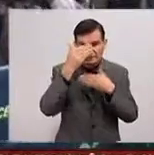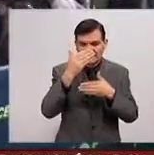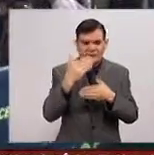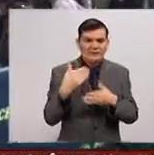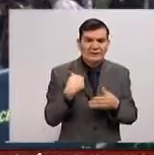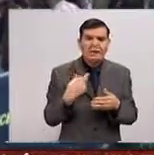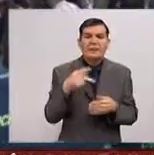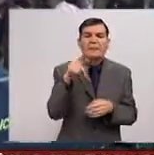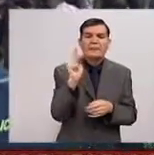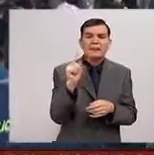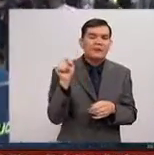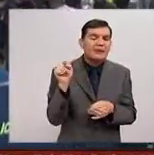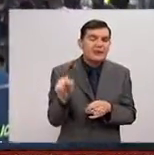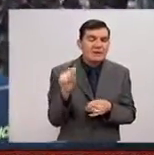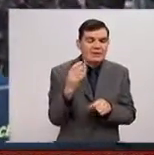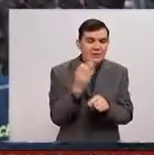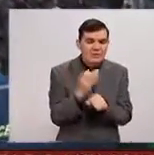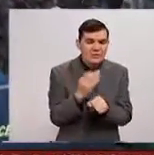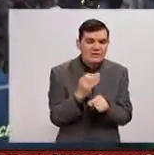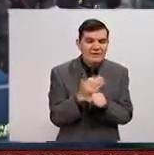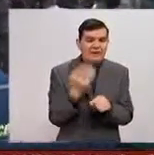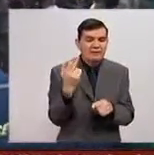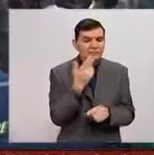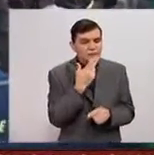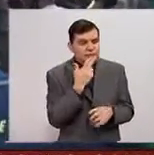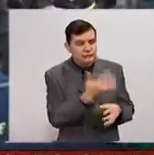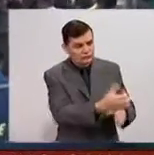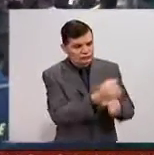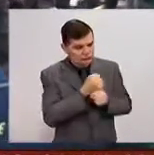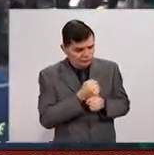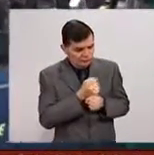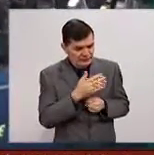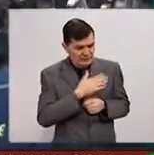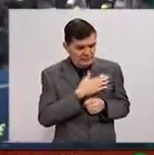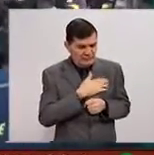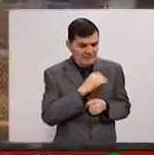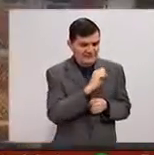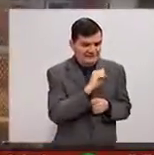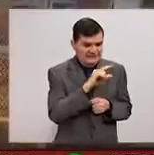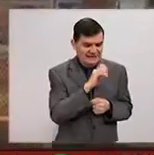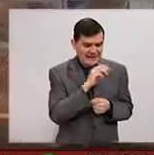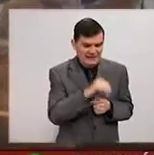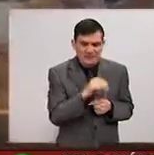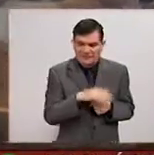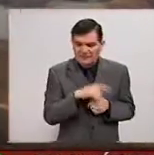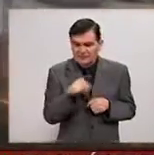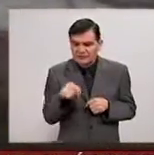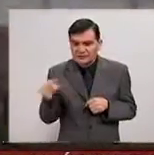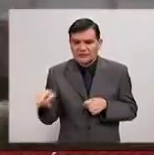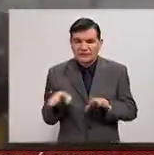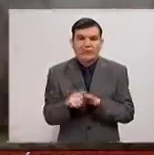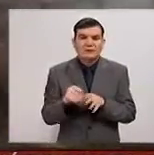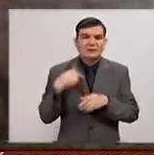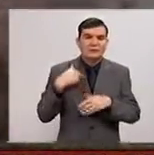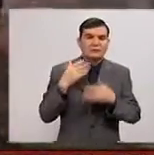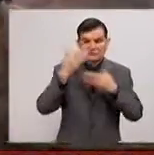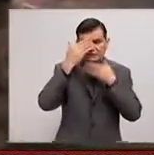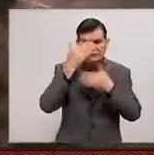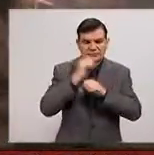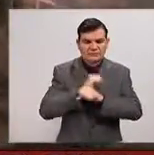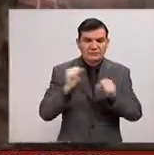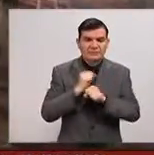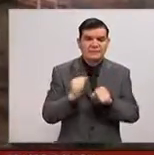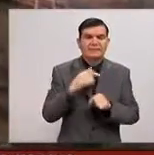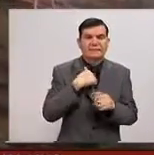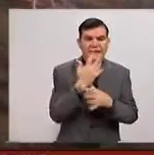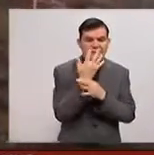definitivamente. Que en este momento está siendo usado como una bandera de lucha es diferente, pero sí tenemos que hacer mucha conciencia entre